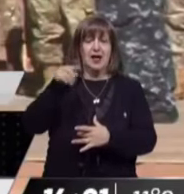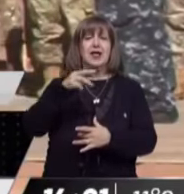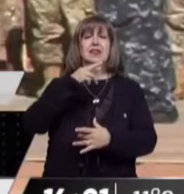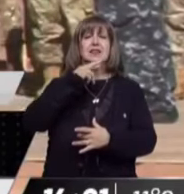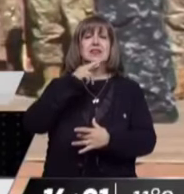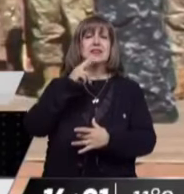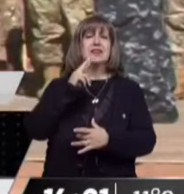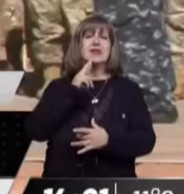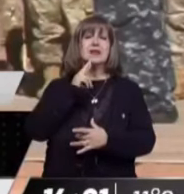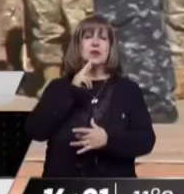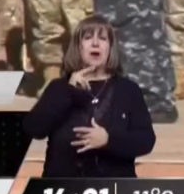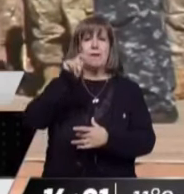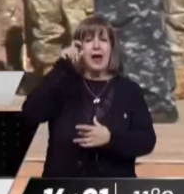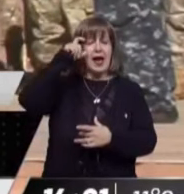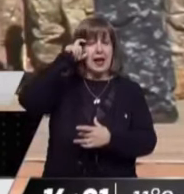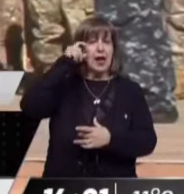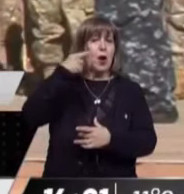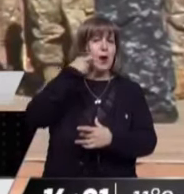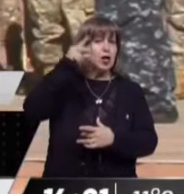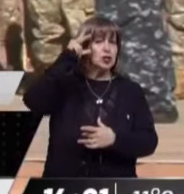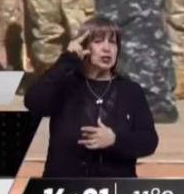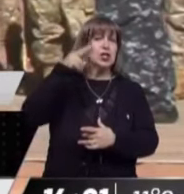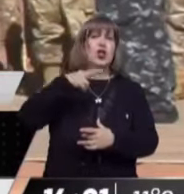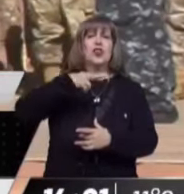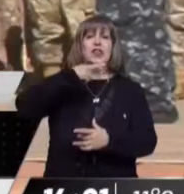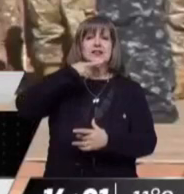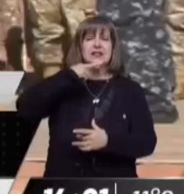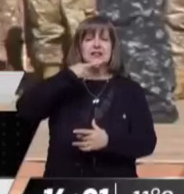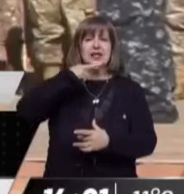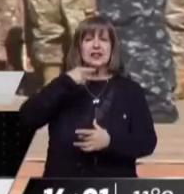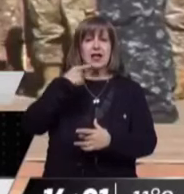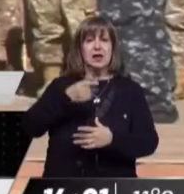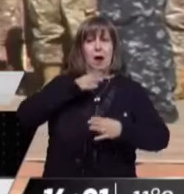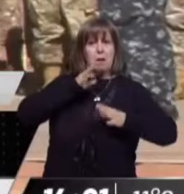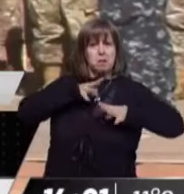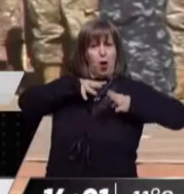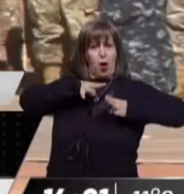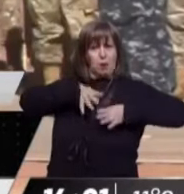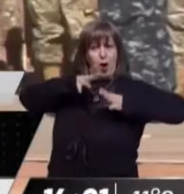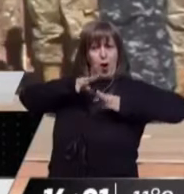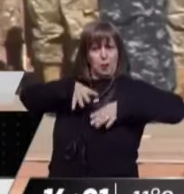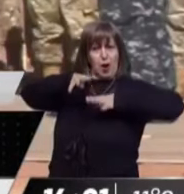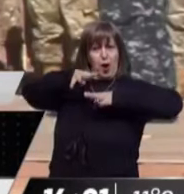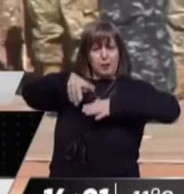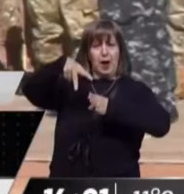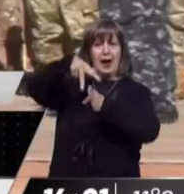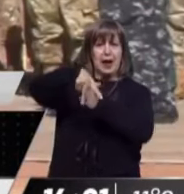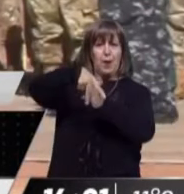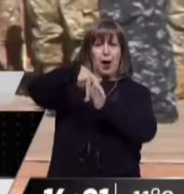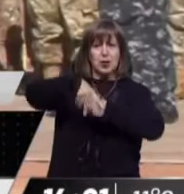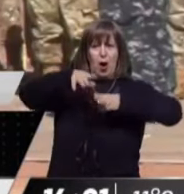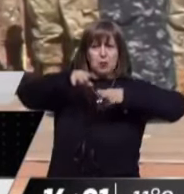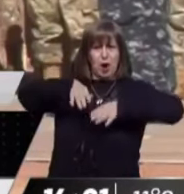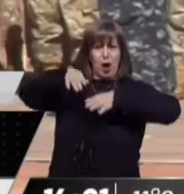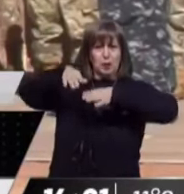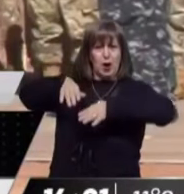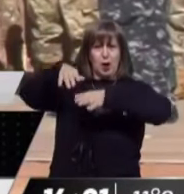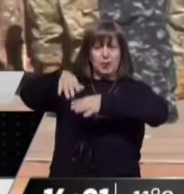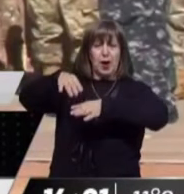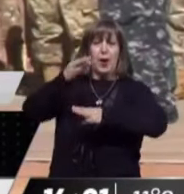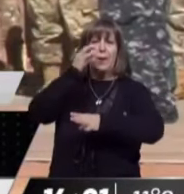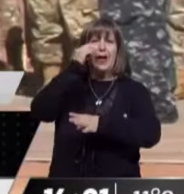19 de enero de 1817, en una gesta que no tiene precedentes, en 21